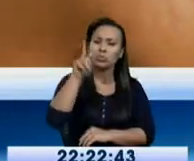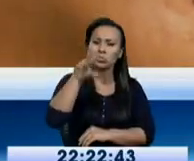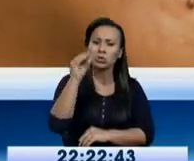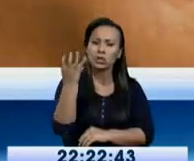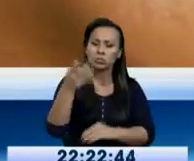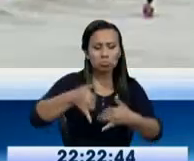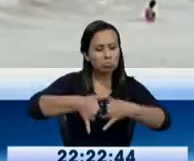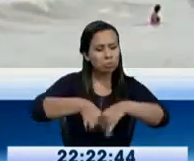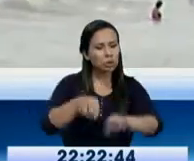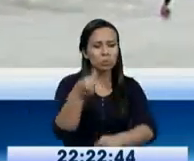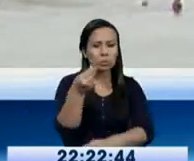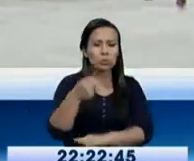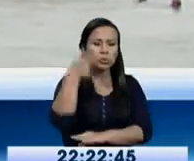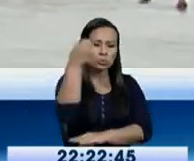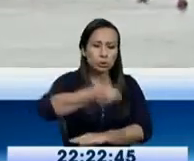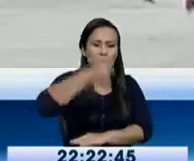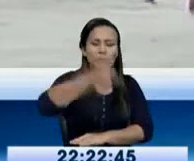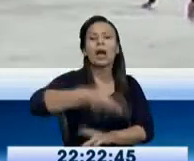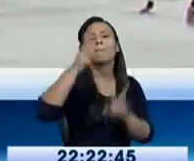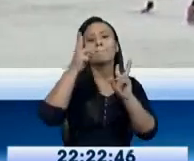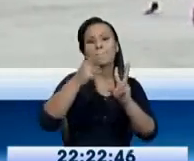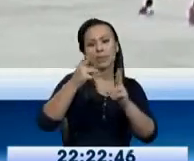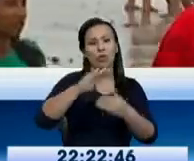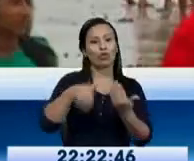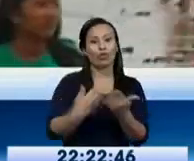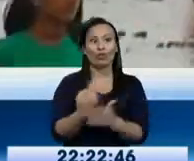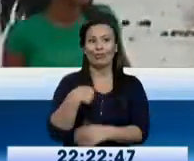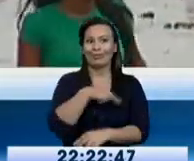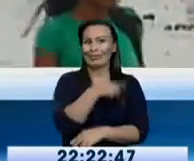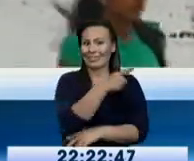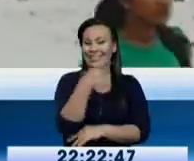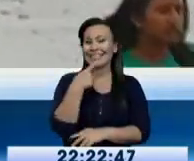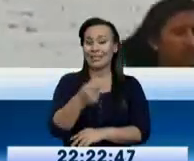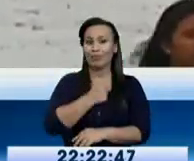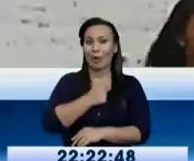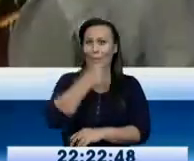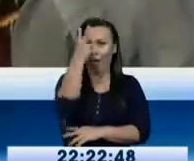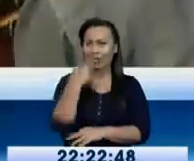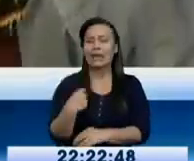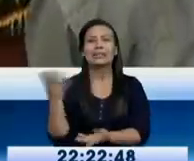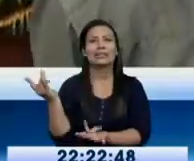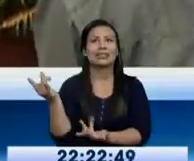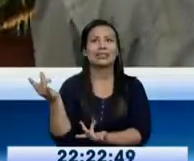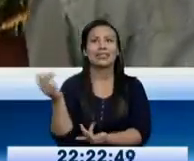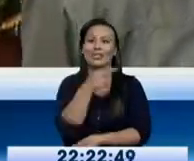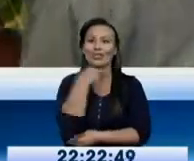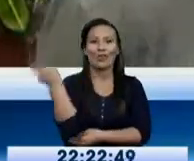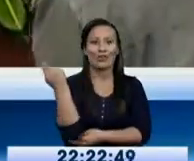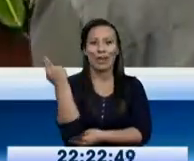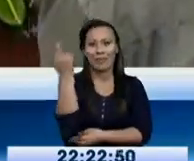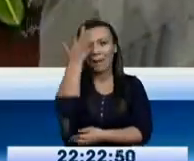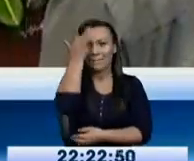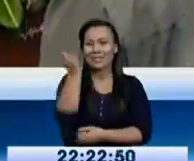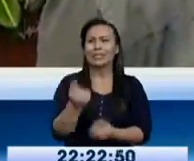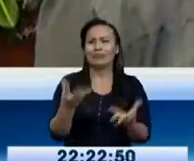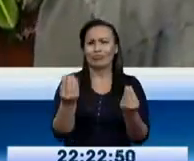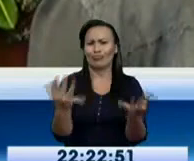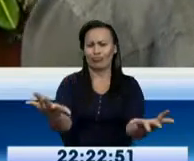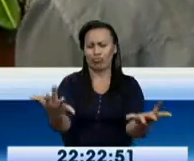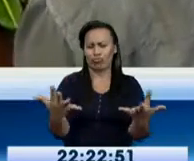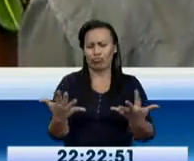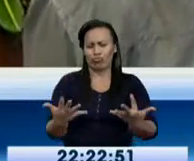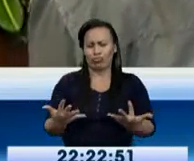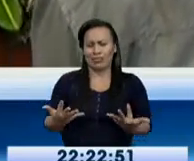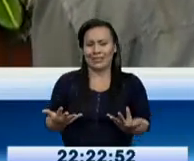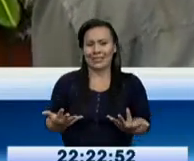la preferencia de los turistas. Todos estamos esperando el feriado de noviembre, el Día de los Difuntos, pero en esta vez ha